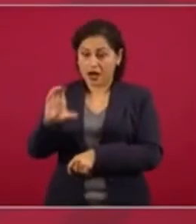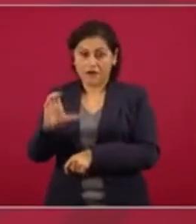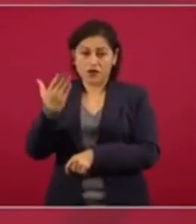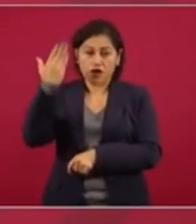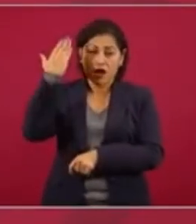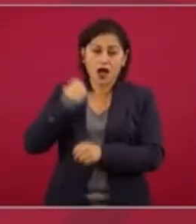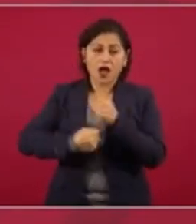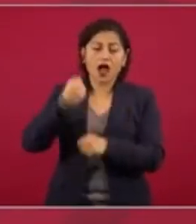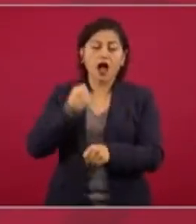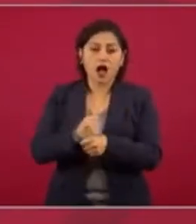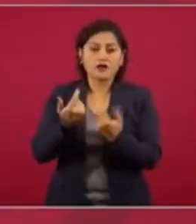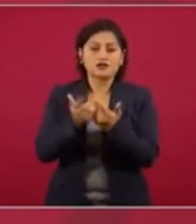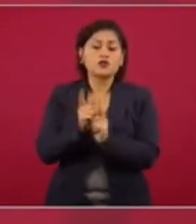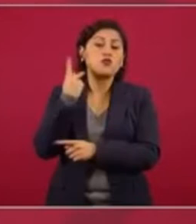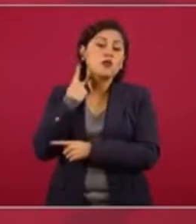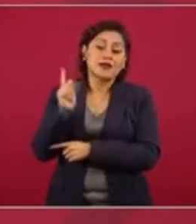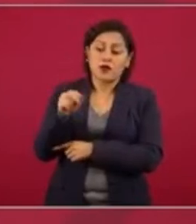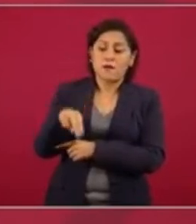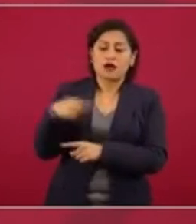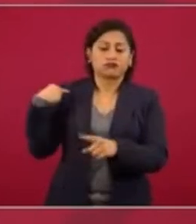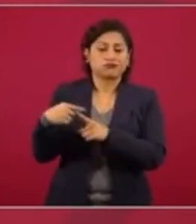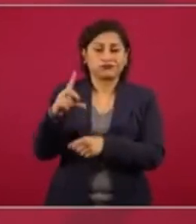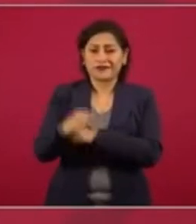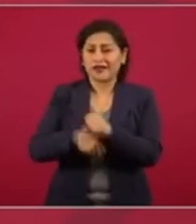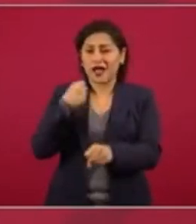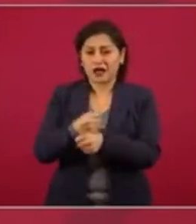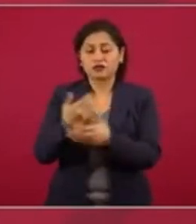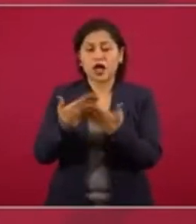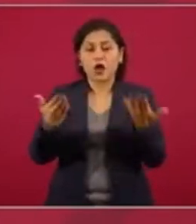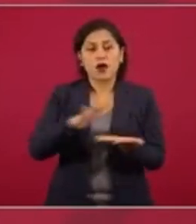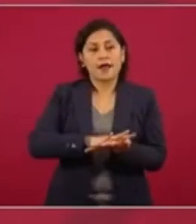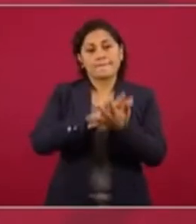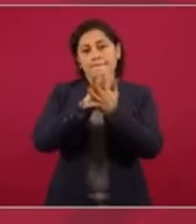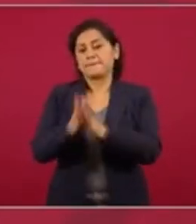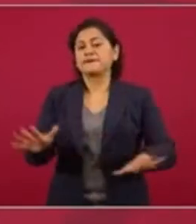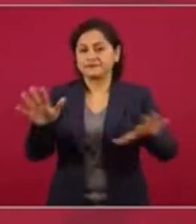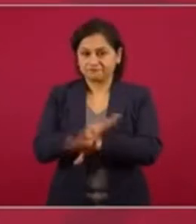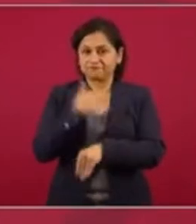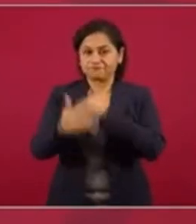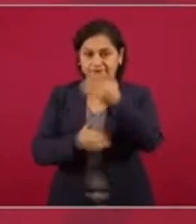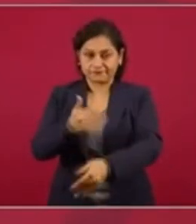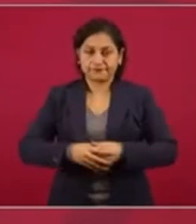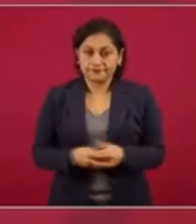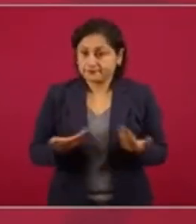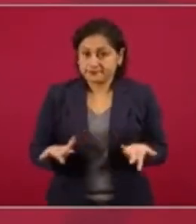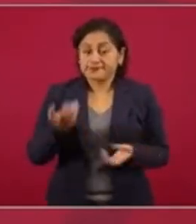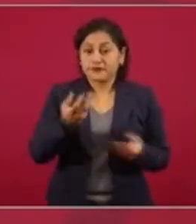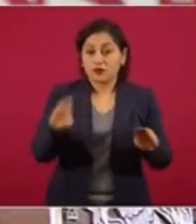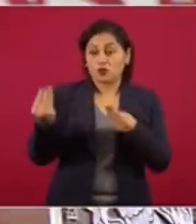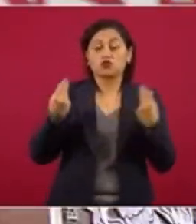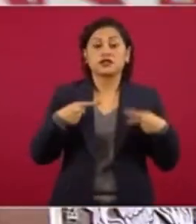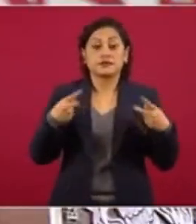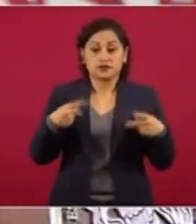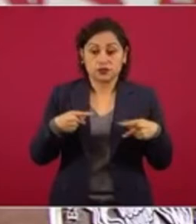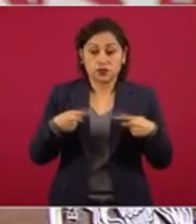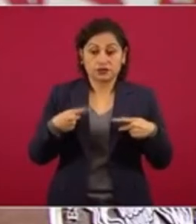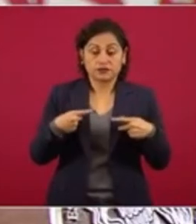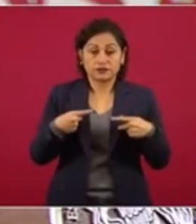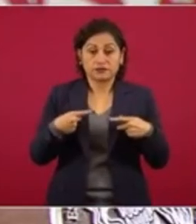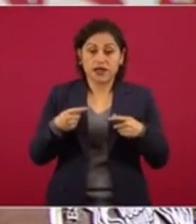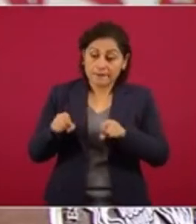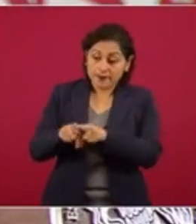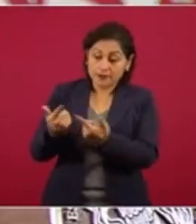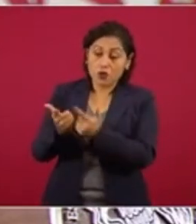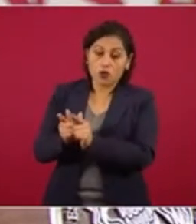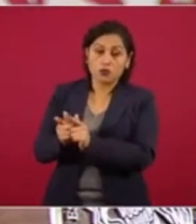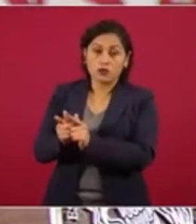PAN más de 30 años. Y ahora es distinto. Y, pues, muchos simpatizantes, ¿no?, de esa